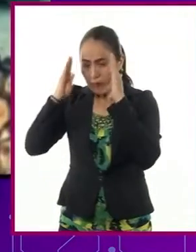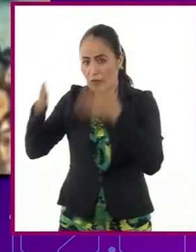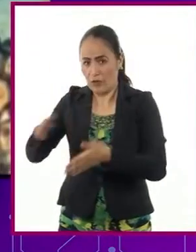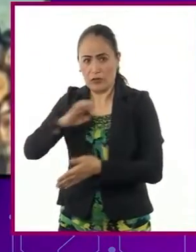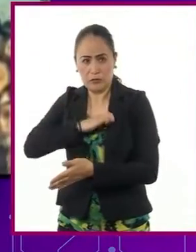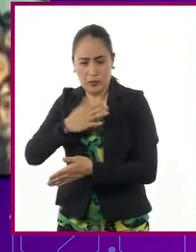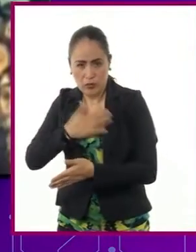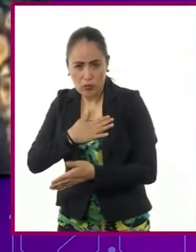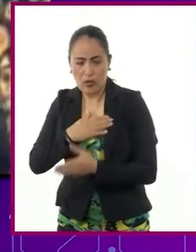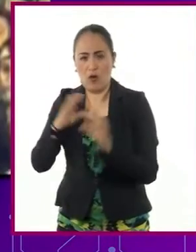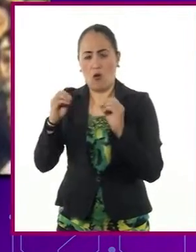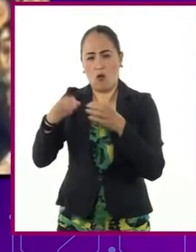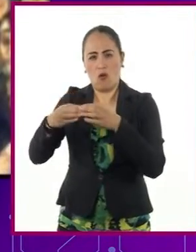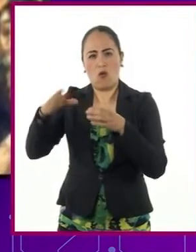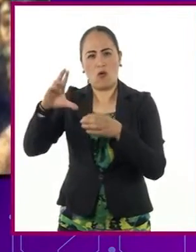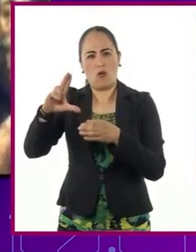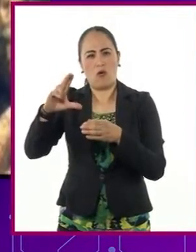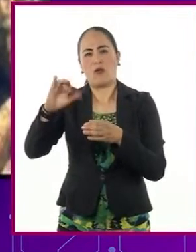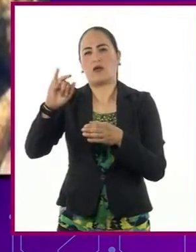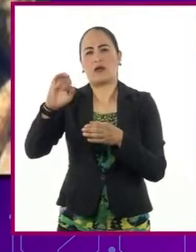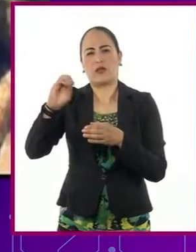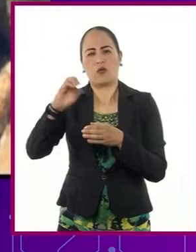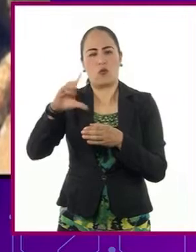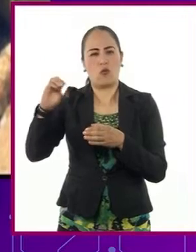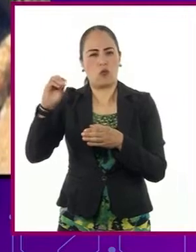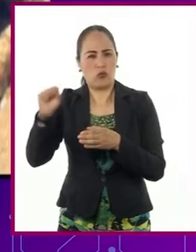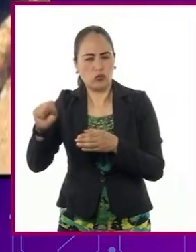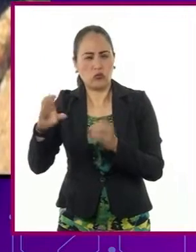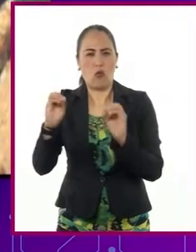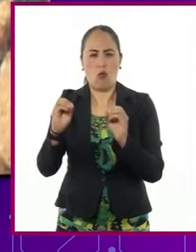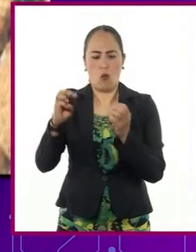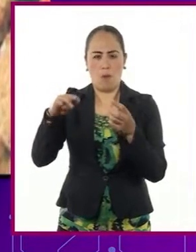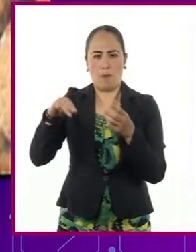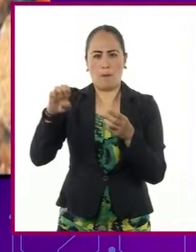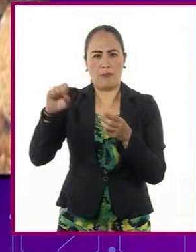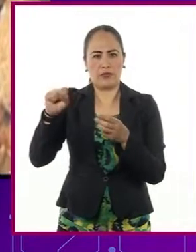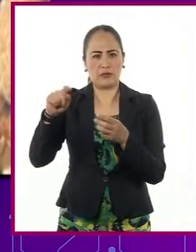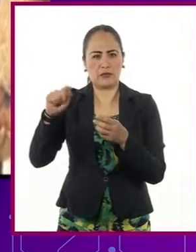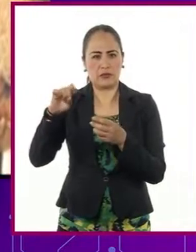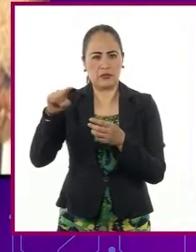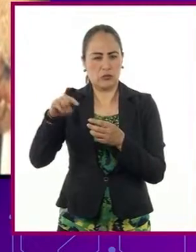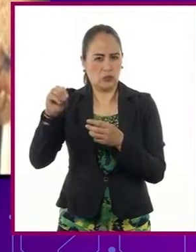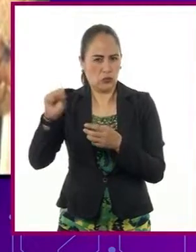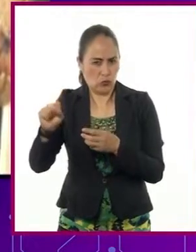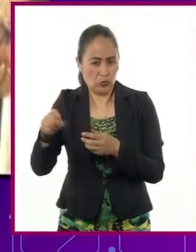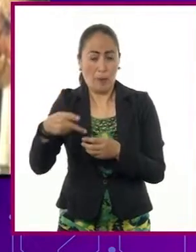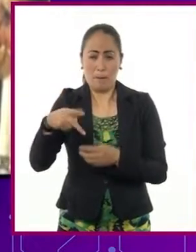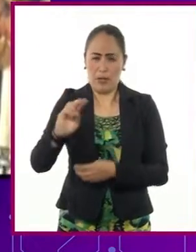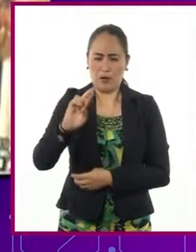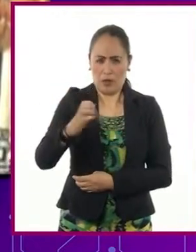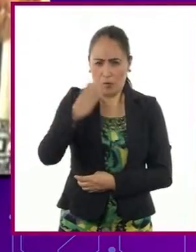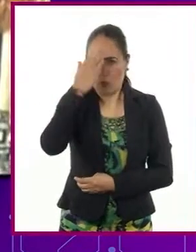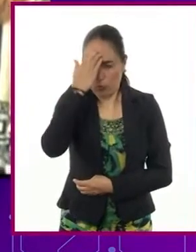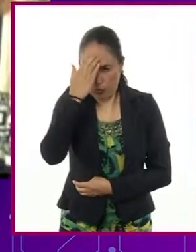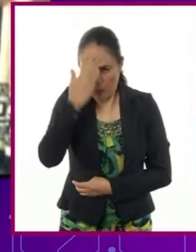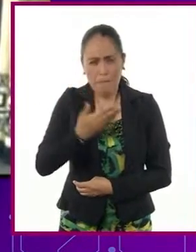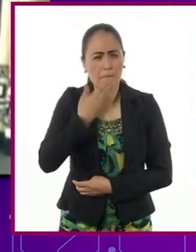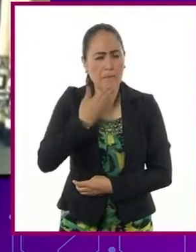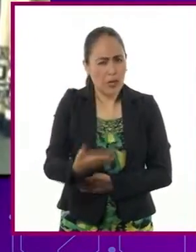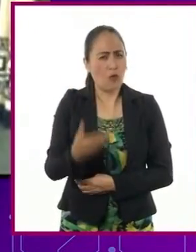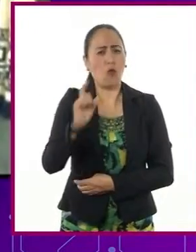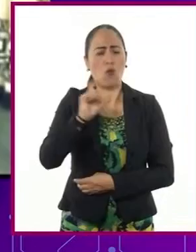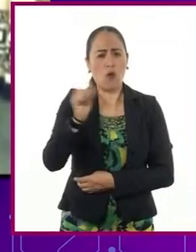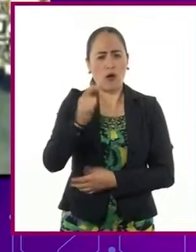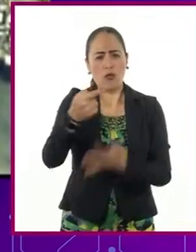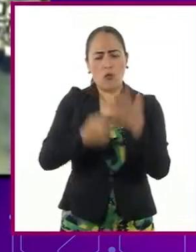y a los criollos y a los mestizos vinculados a los españoles. Pero hay un reconocimiento formal y real de las instituciones y del derecho y de